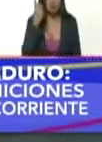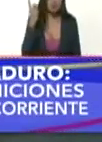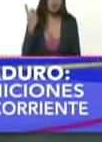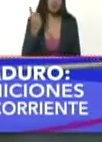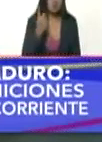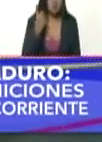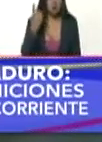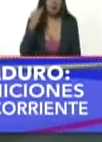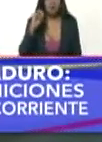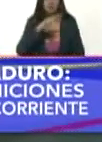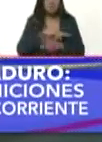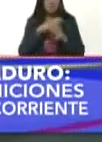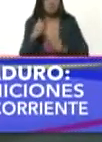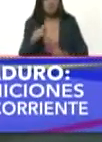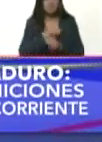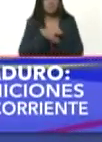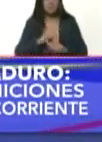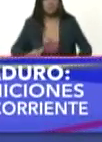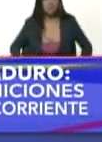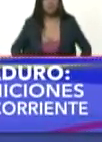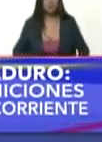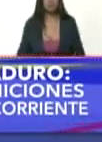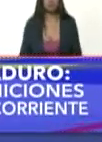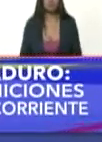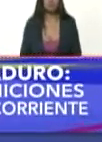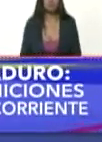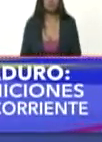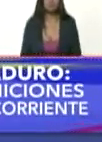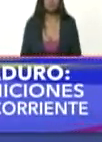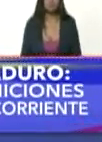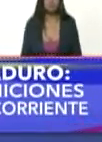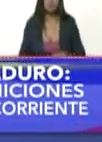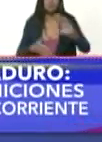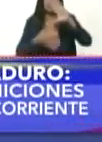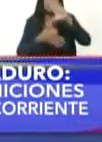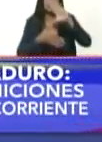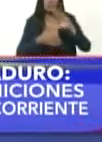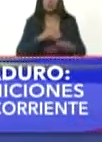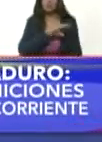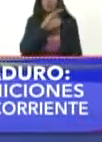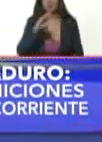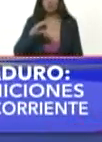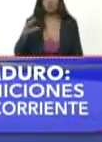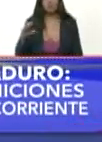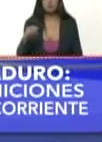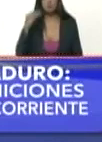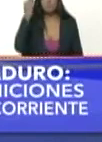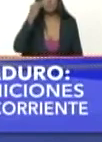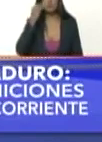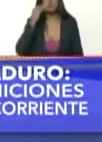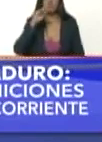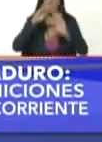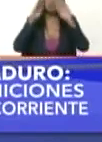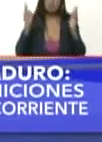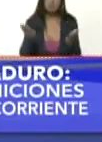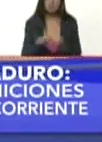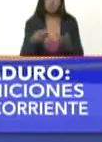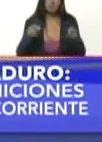único en las fuerzas militares de América Latina, del Caribe y creo que del mundo.